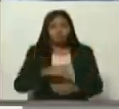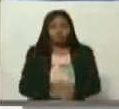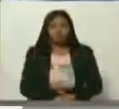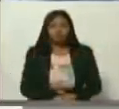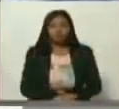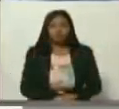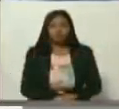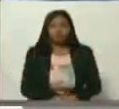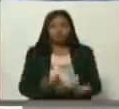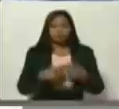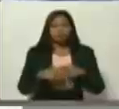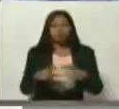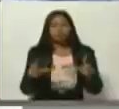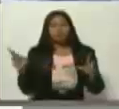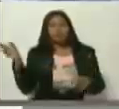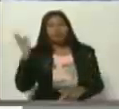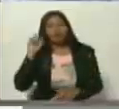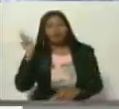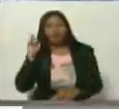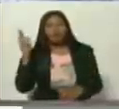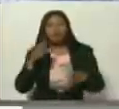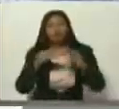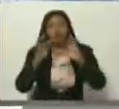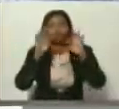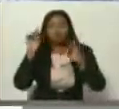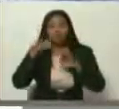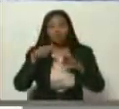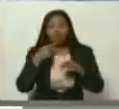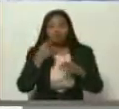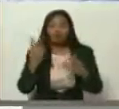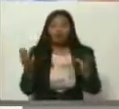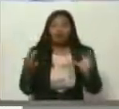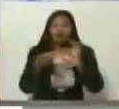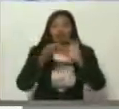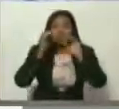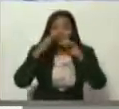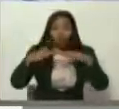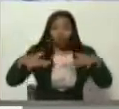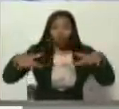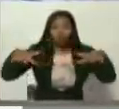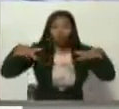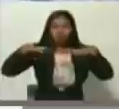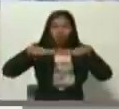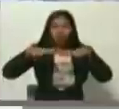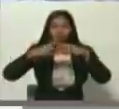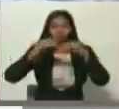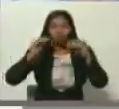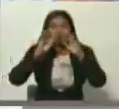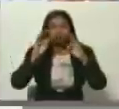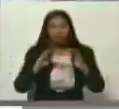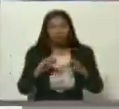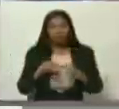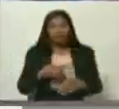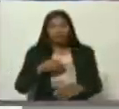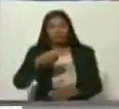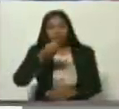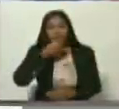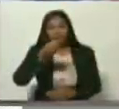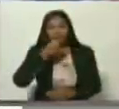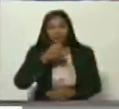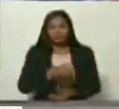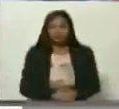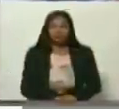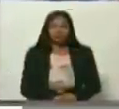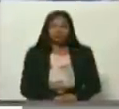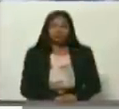través de las emisoras de radio que están cubriendo esta rueda de prensa. En